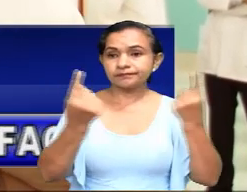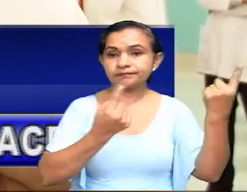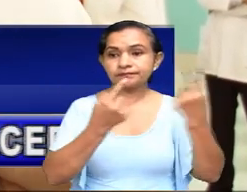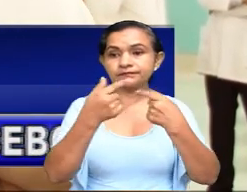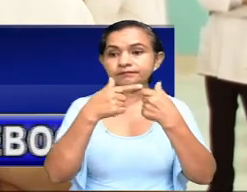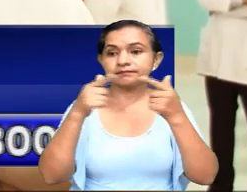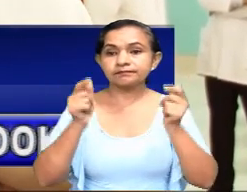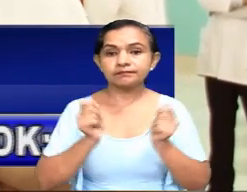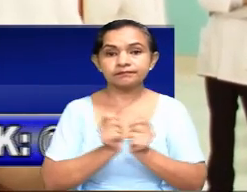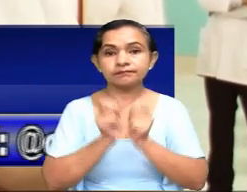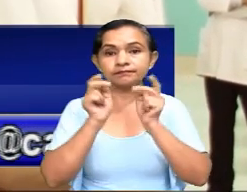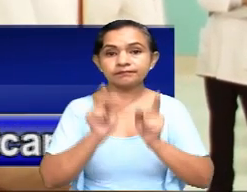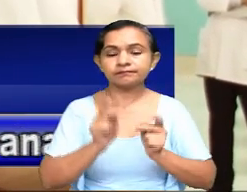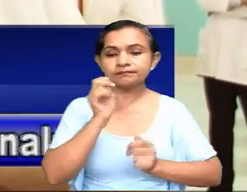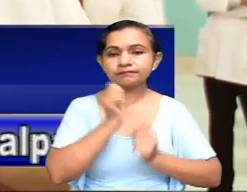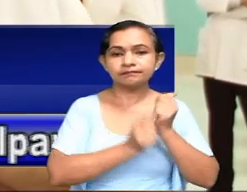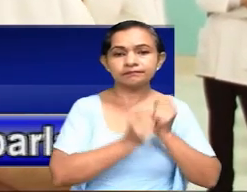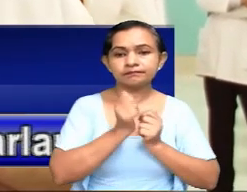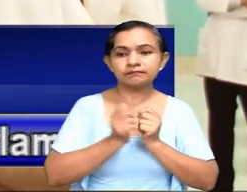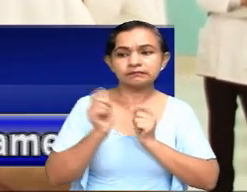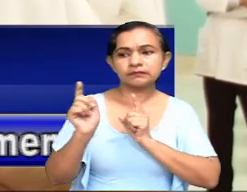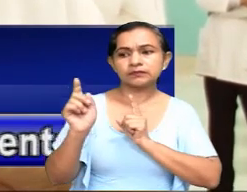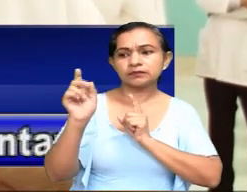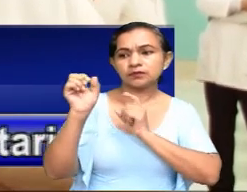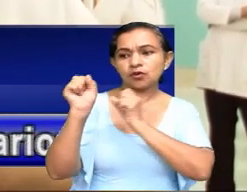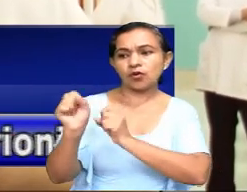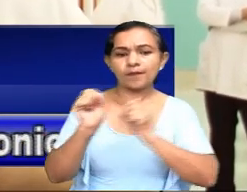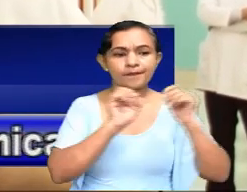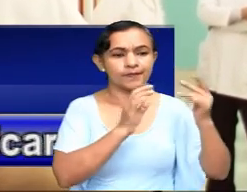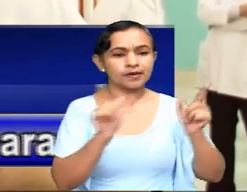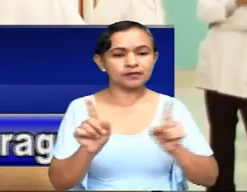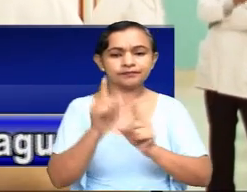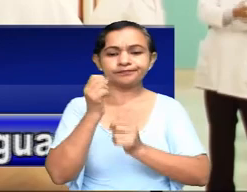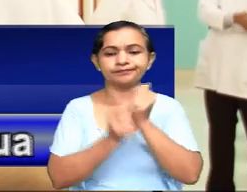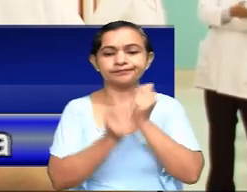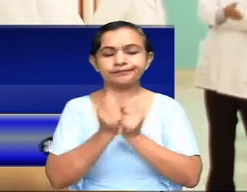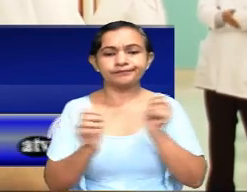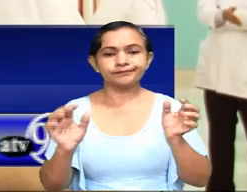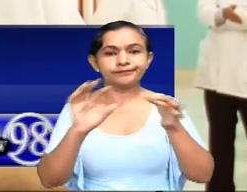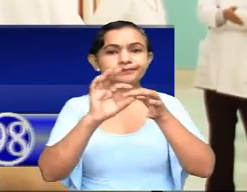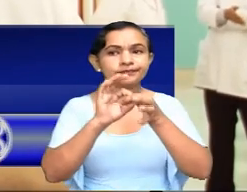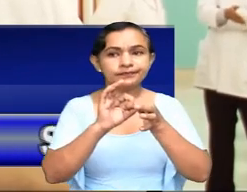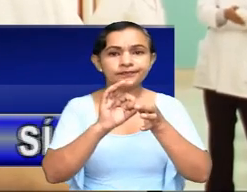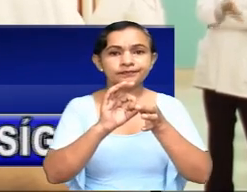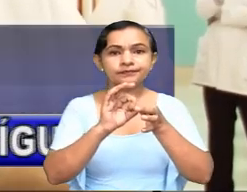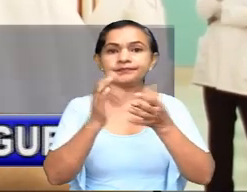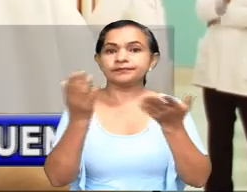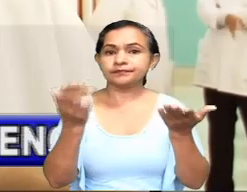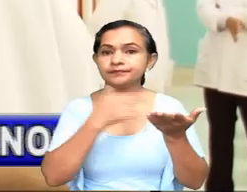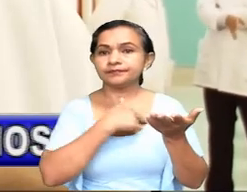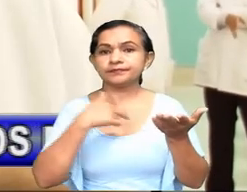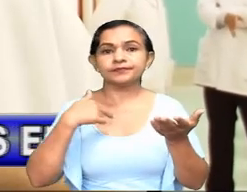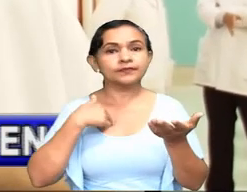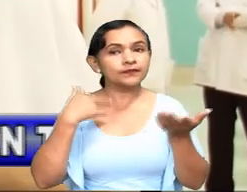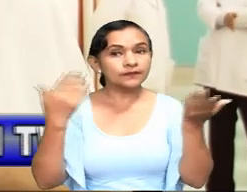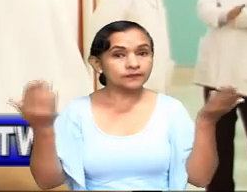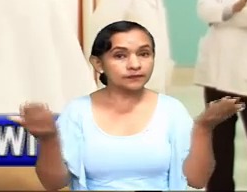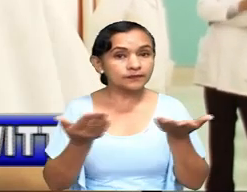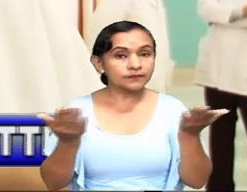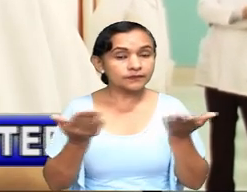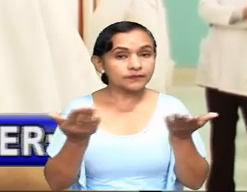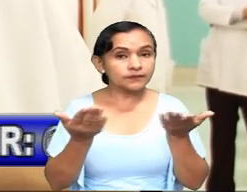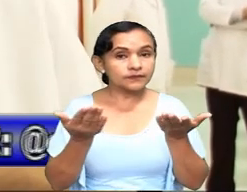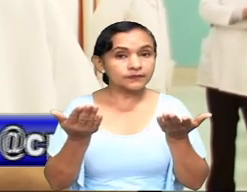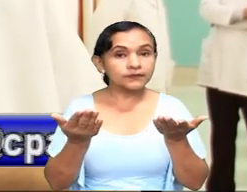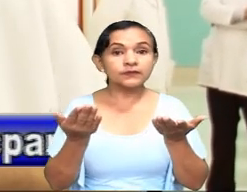grupos con personas que tienen problemas hasta de pareja y cosas por el estilo. Adicción, esquizofrenia, trastorno bipolar y toda una